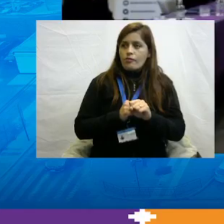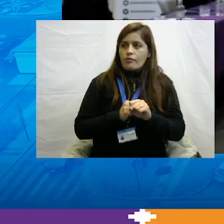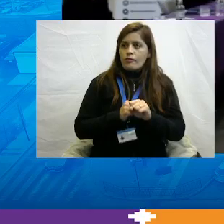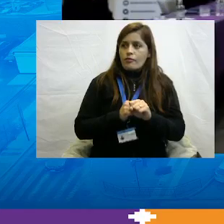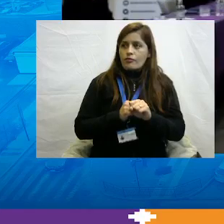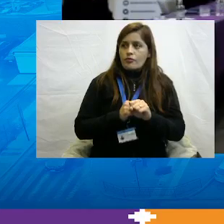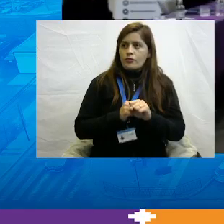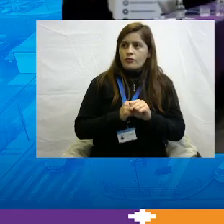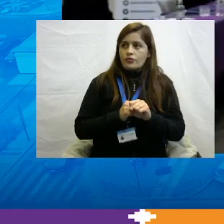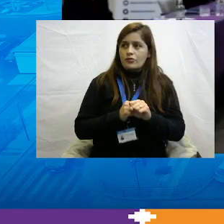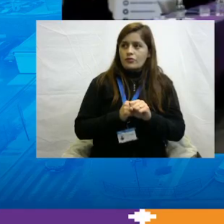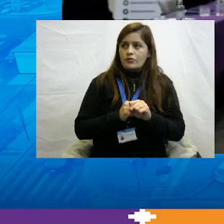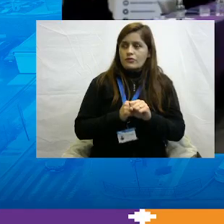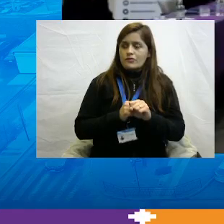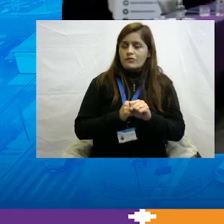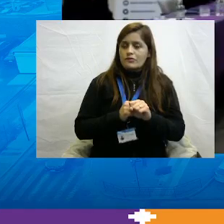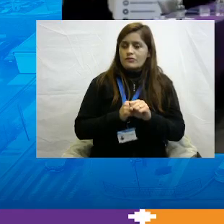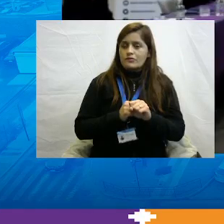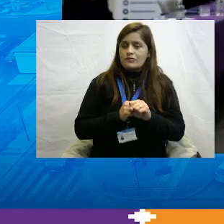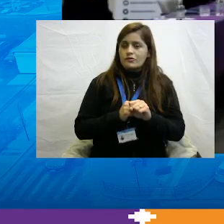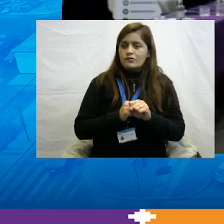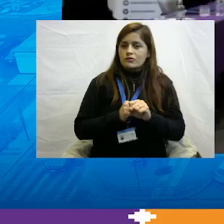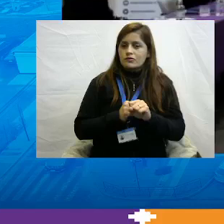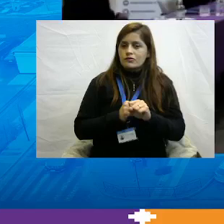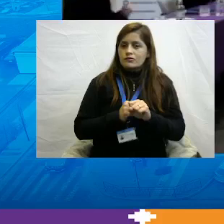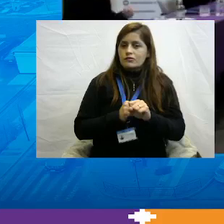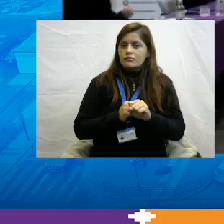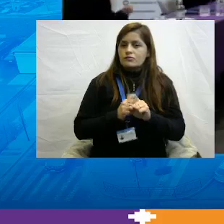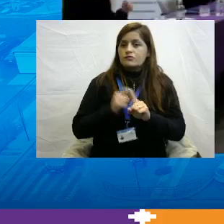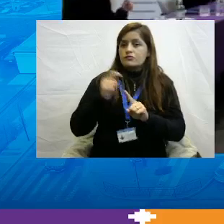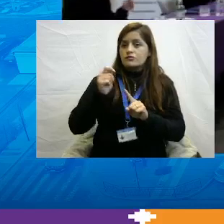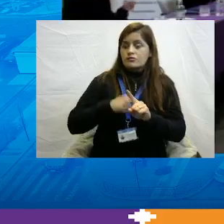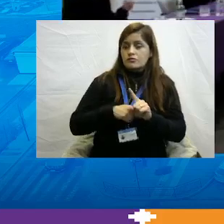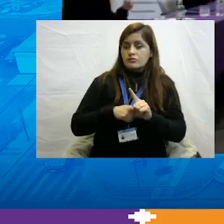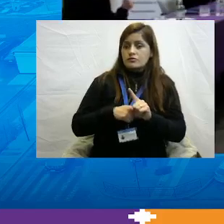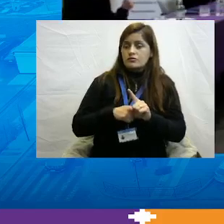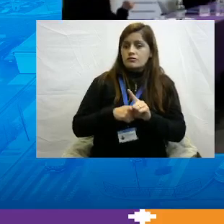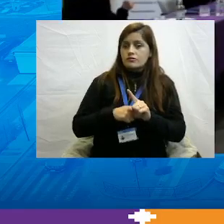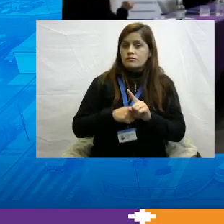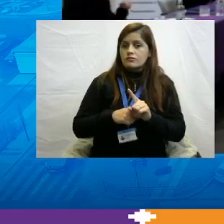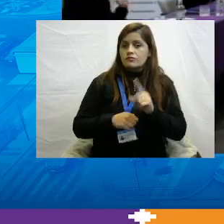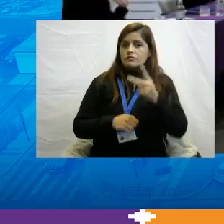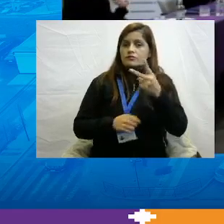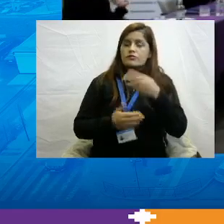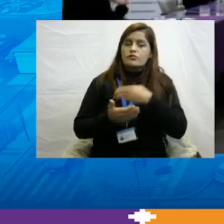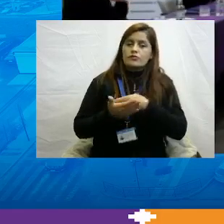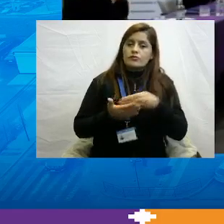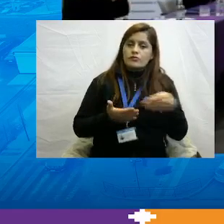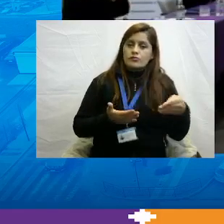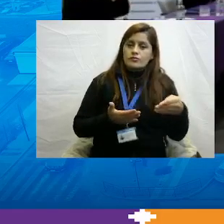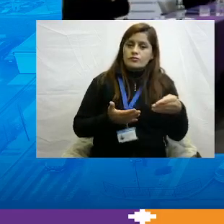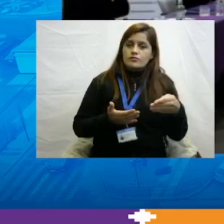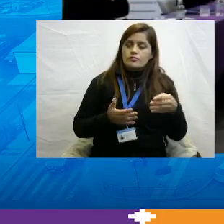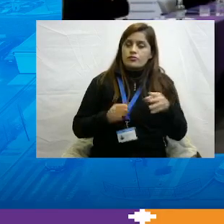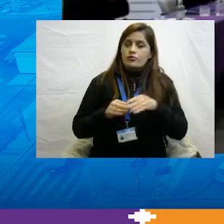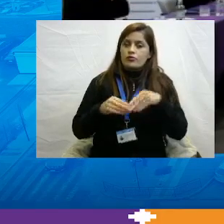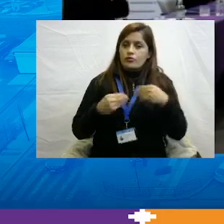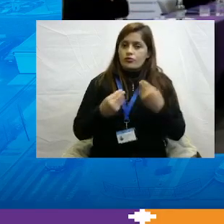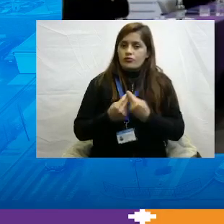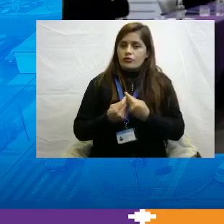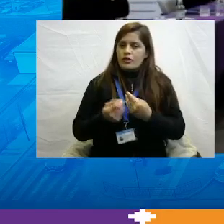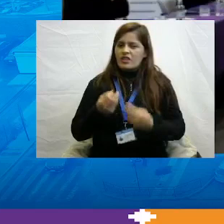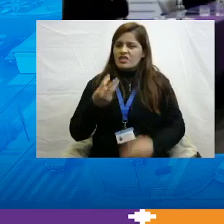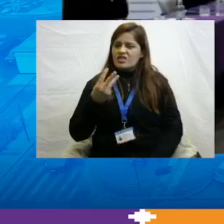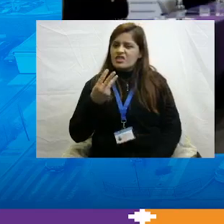Y, sí, y la sustitutiva la hizo previo, sí, 500 más. O sea, serían 2 millones y se la pagara el finiquito completo. Y se le están